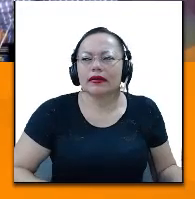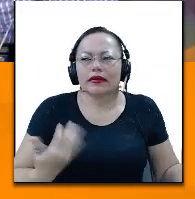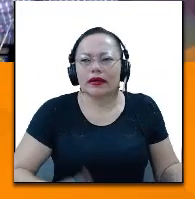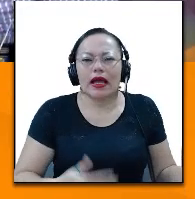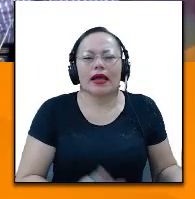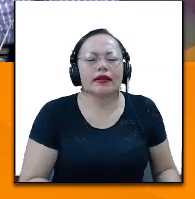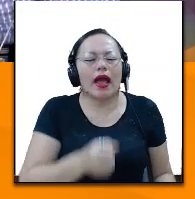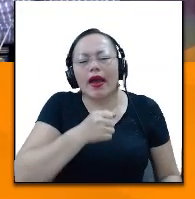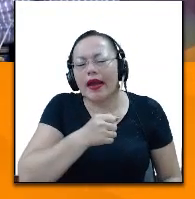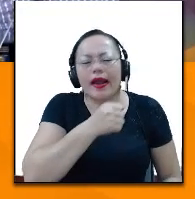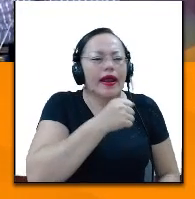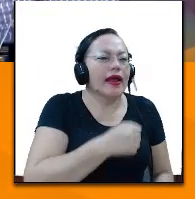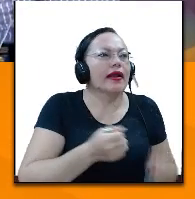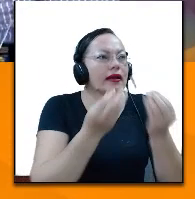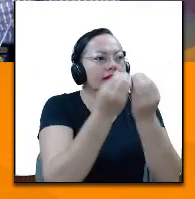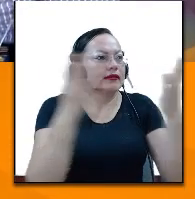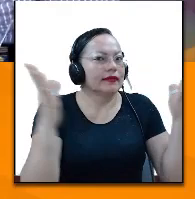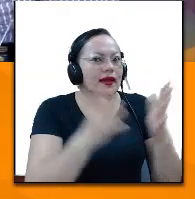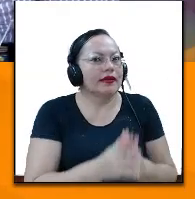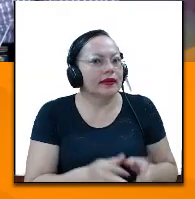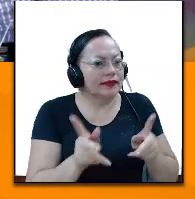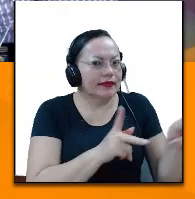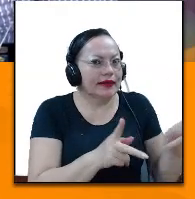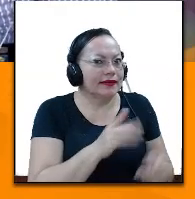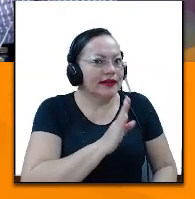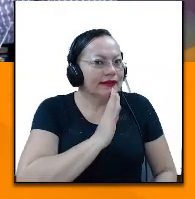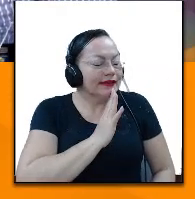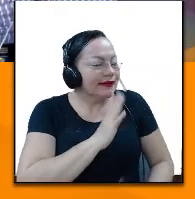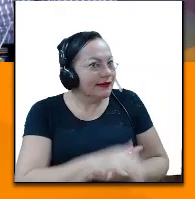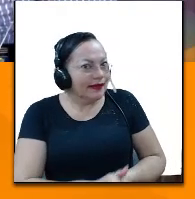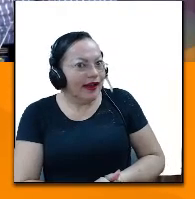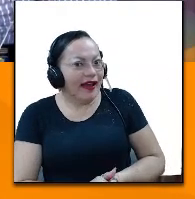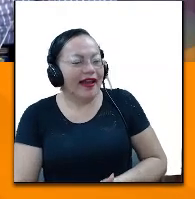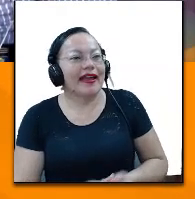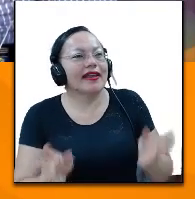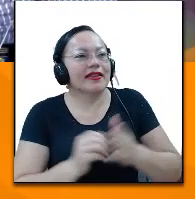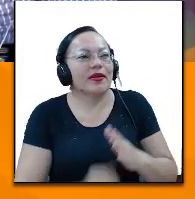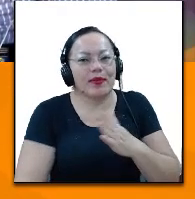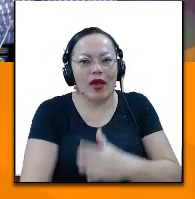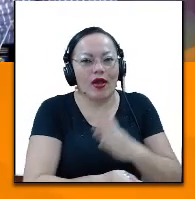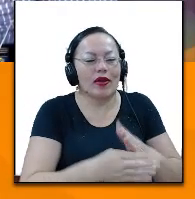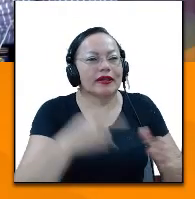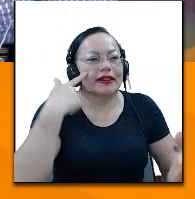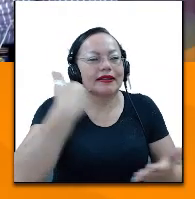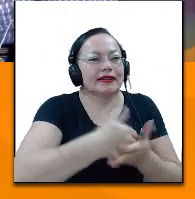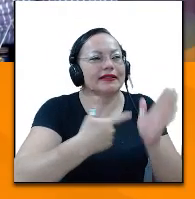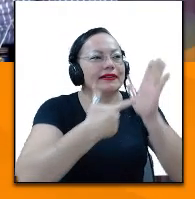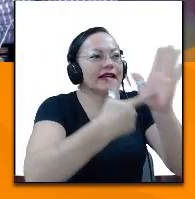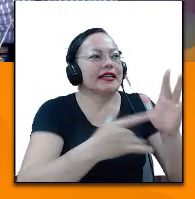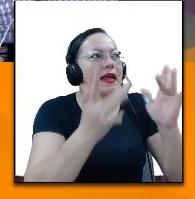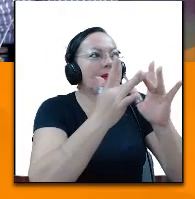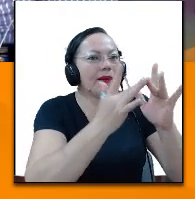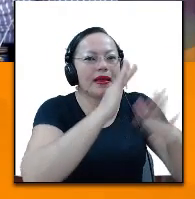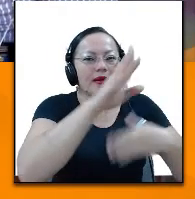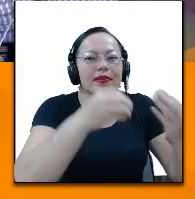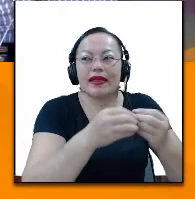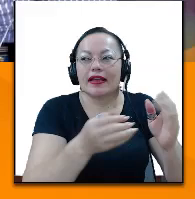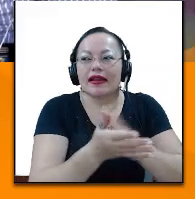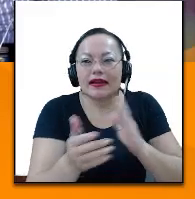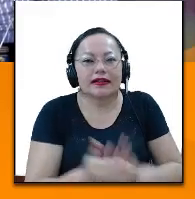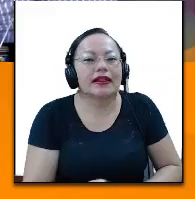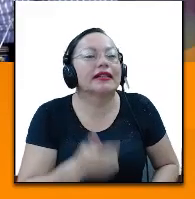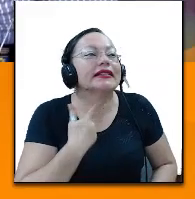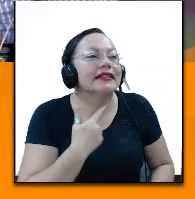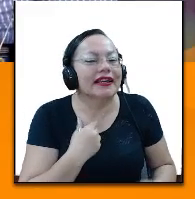un micrófono y le cantan a su público, esto con el fin de seguir vigentes y con el fin también de, primero, entretener